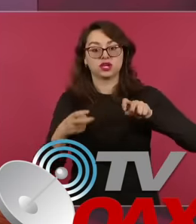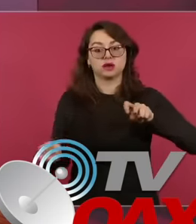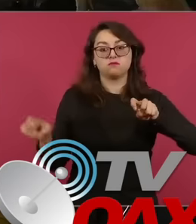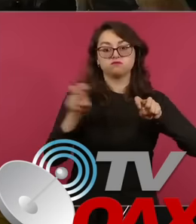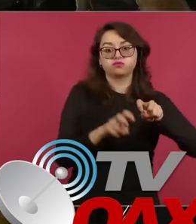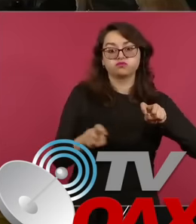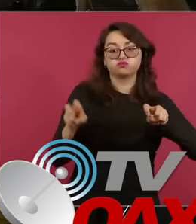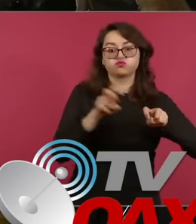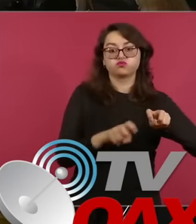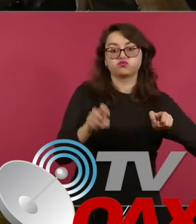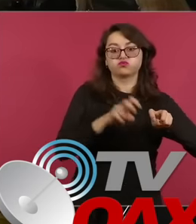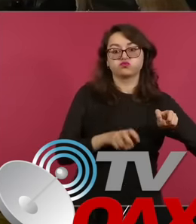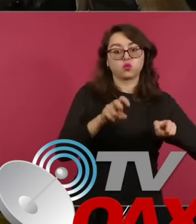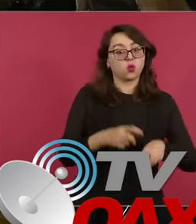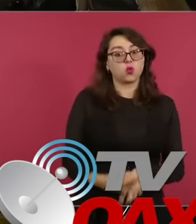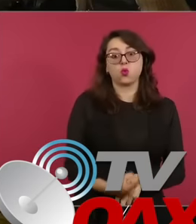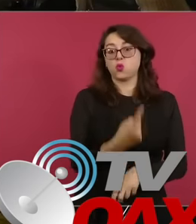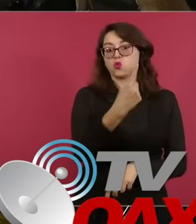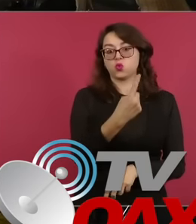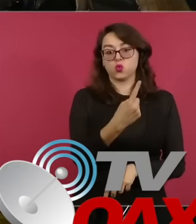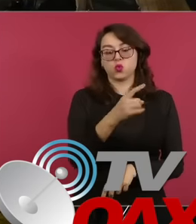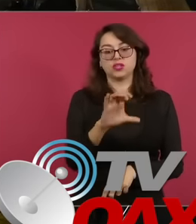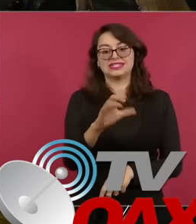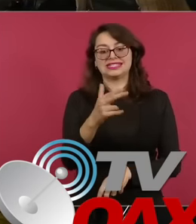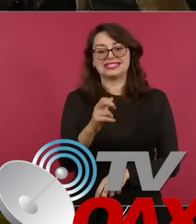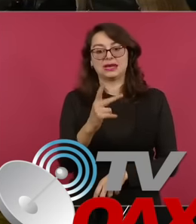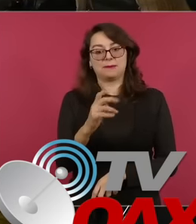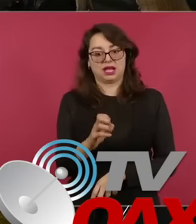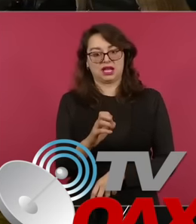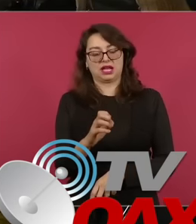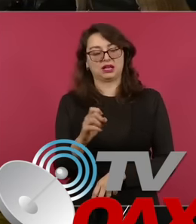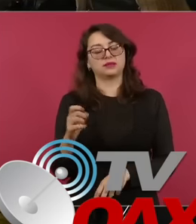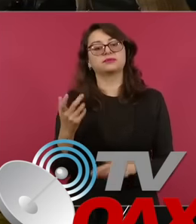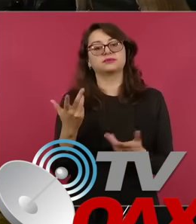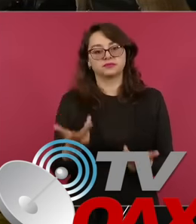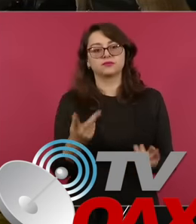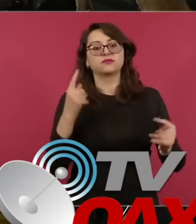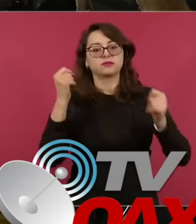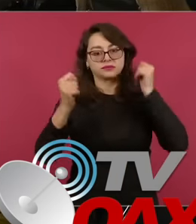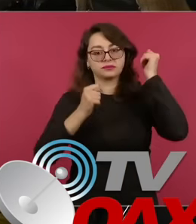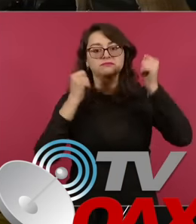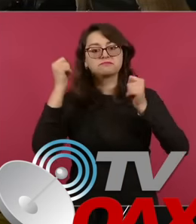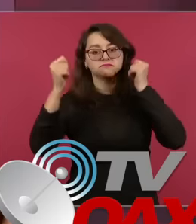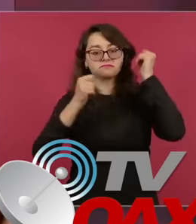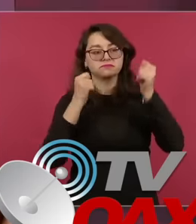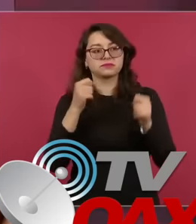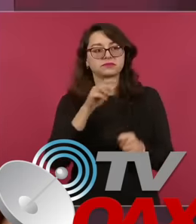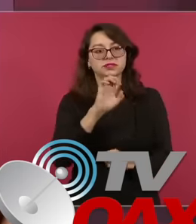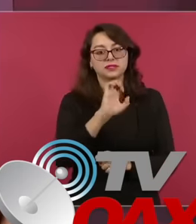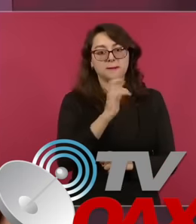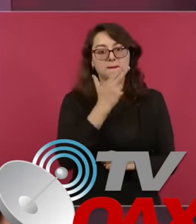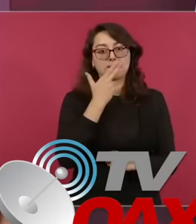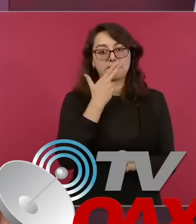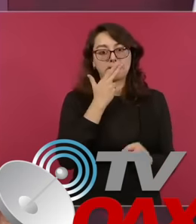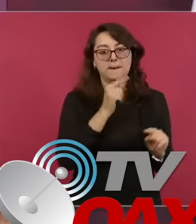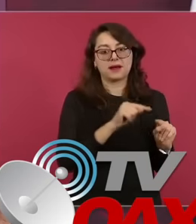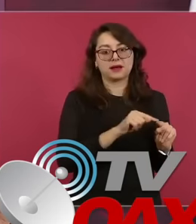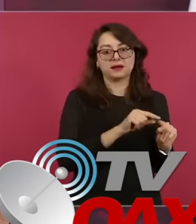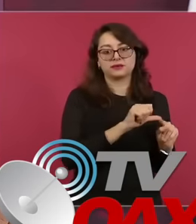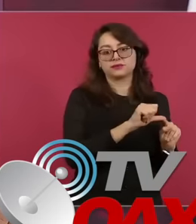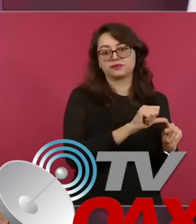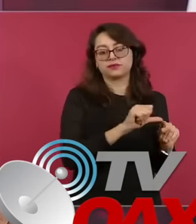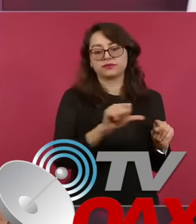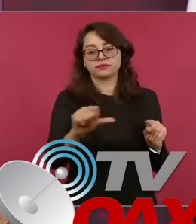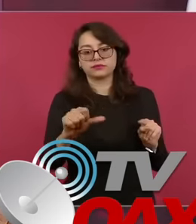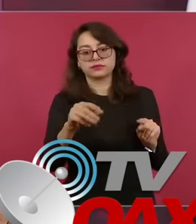que acabaron con todos los trenes de pasajeros, un tren turístico de Chihuahua a